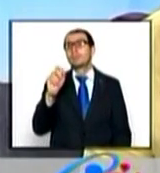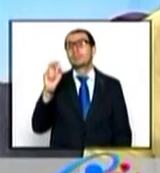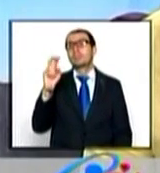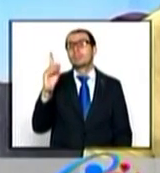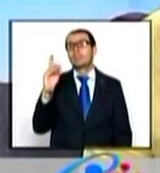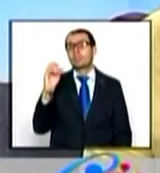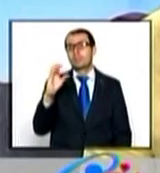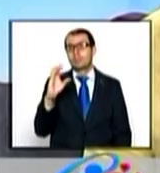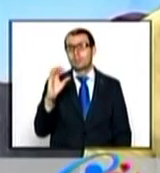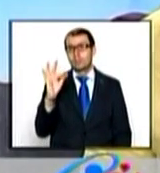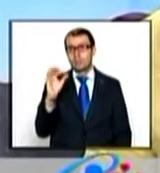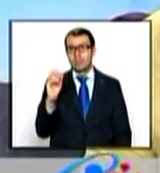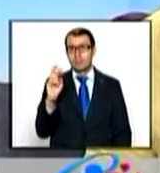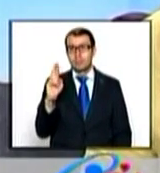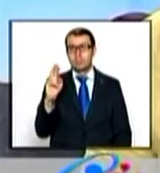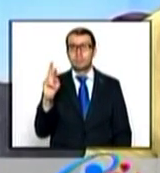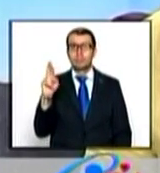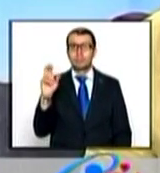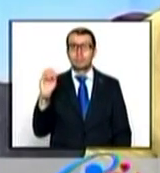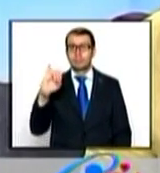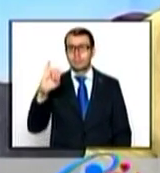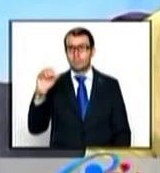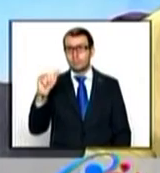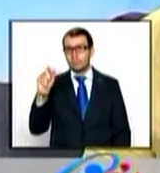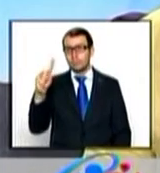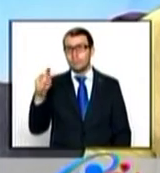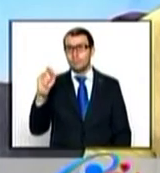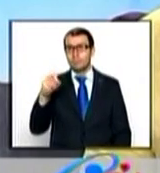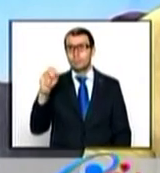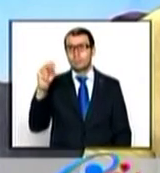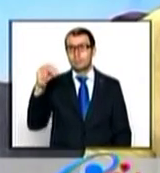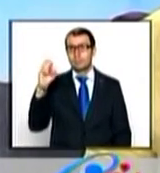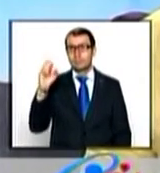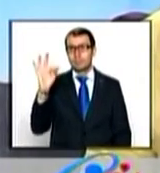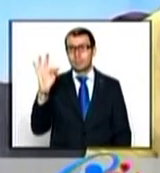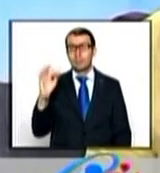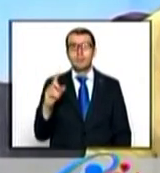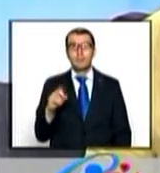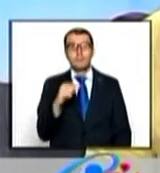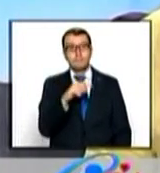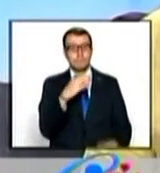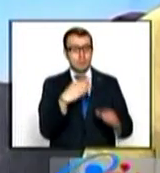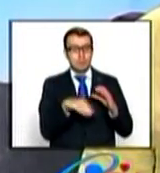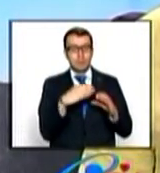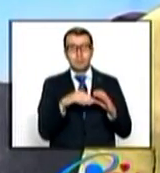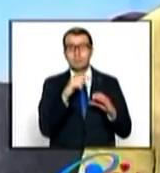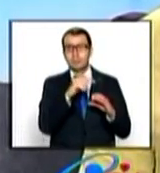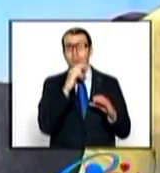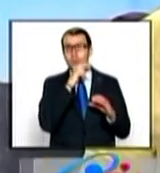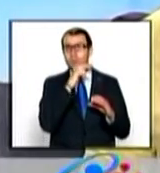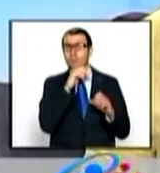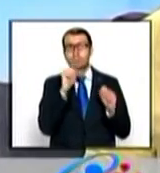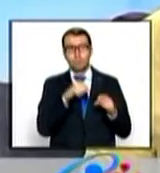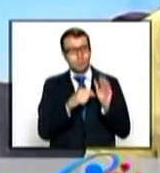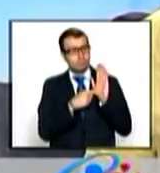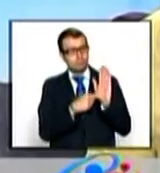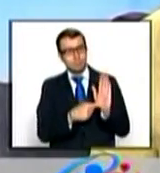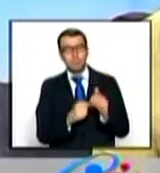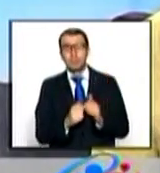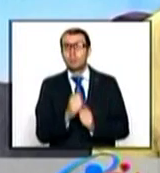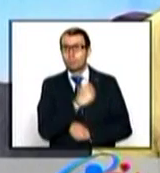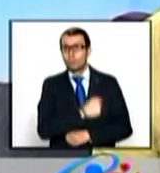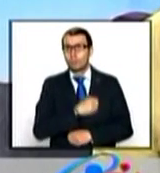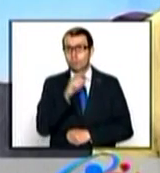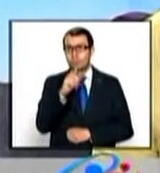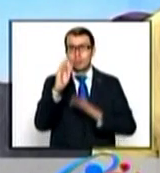www.doctorrojas.net. Allí ustedes encontrarán mucha información y aquí en YouTube, pues como aparece en pie de página. Estén muy atentos, pues hoy